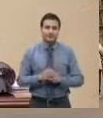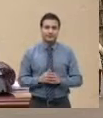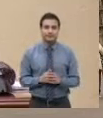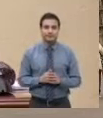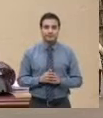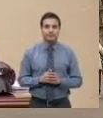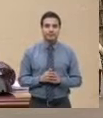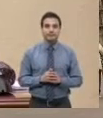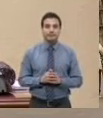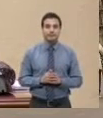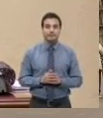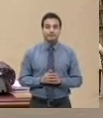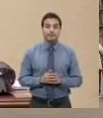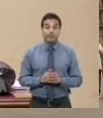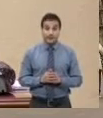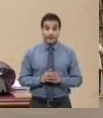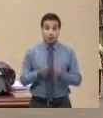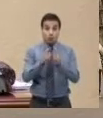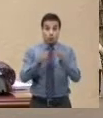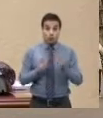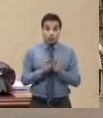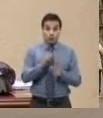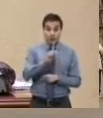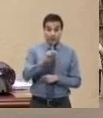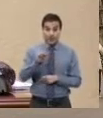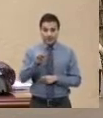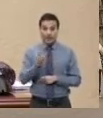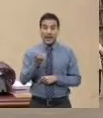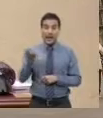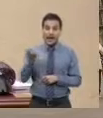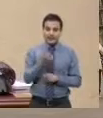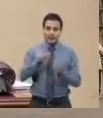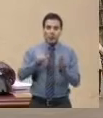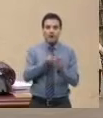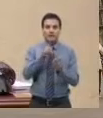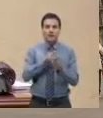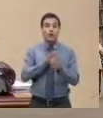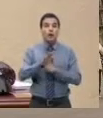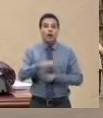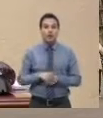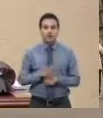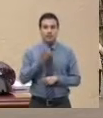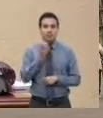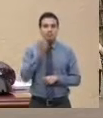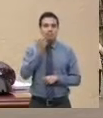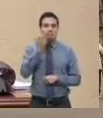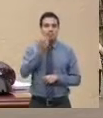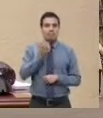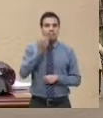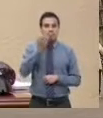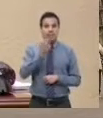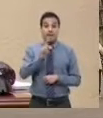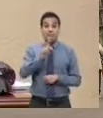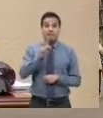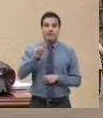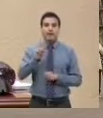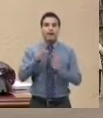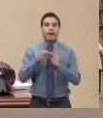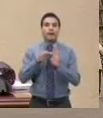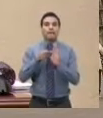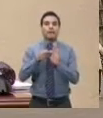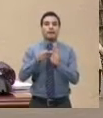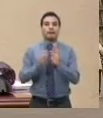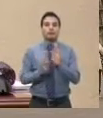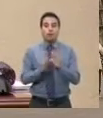la reincidencia en la generación de un esquema simulado para posicionar al verde en un tiempo